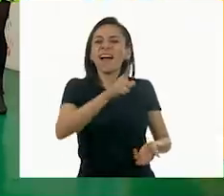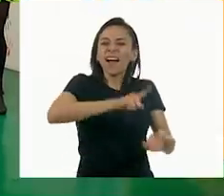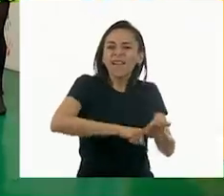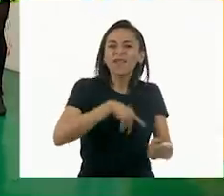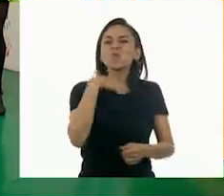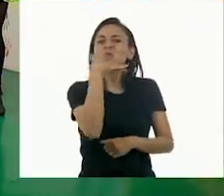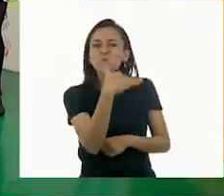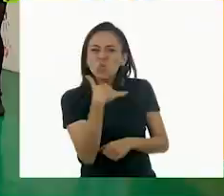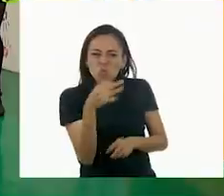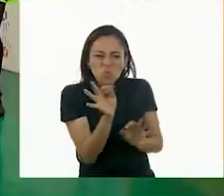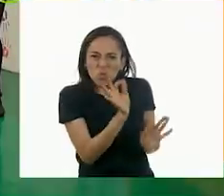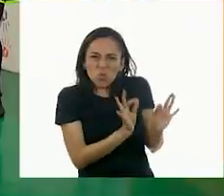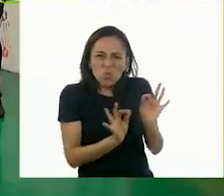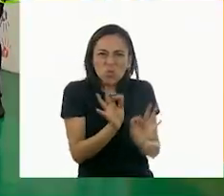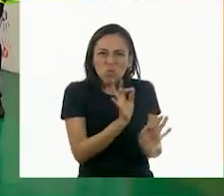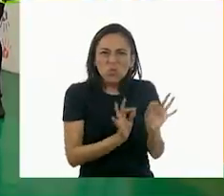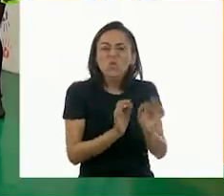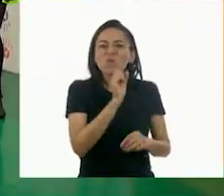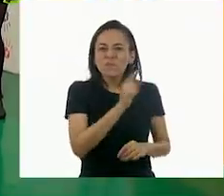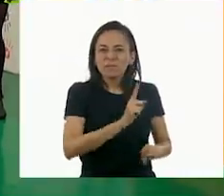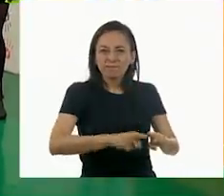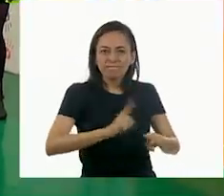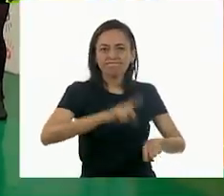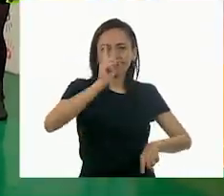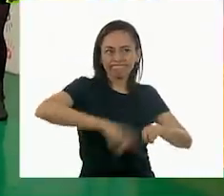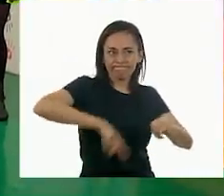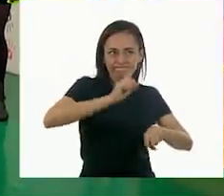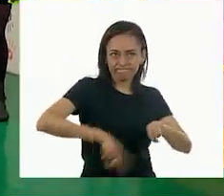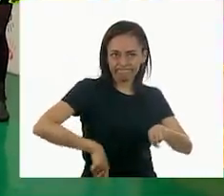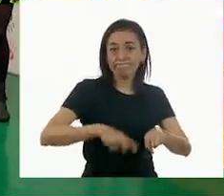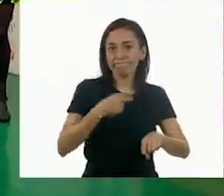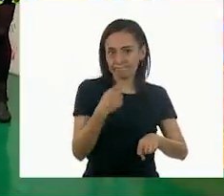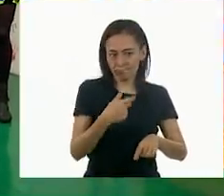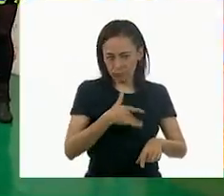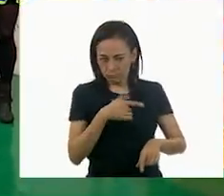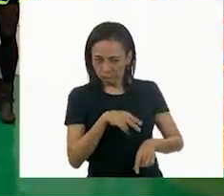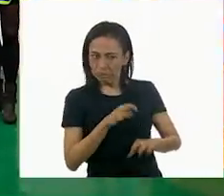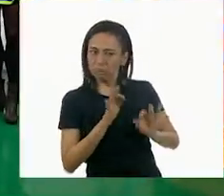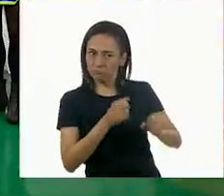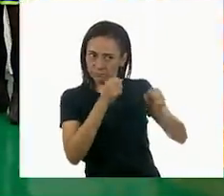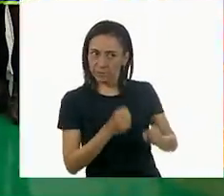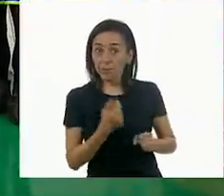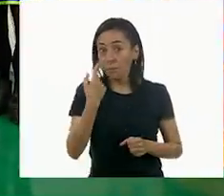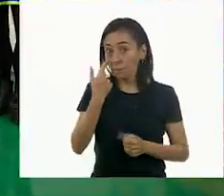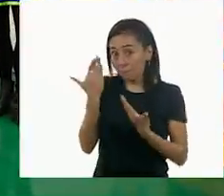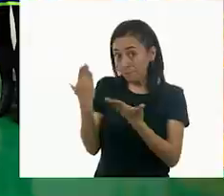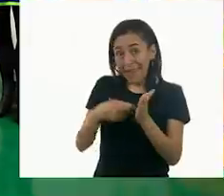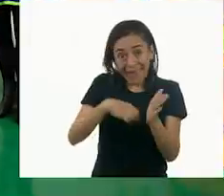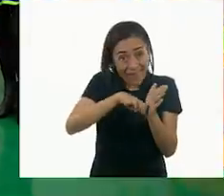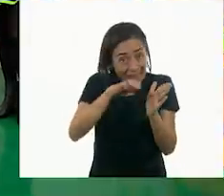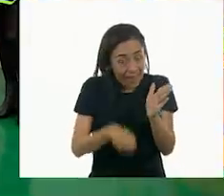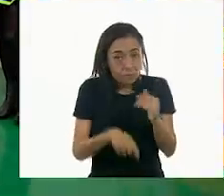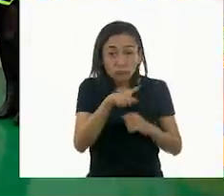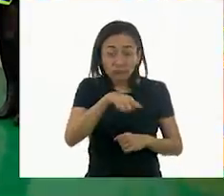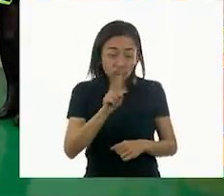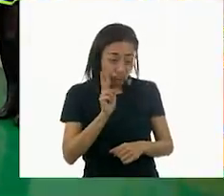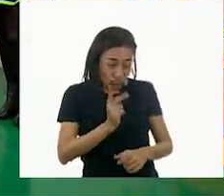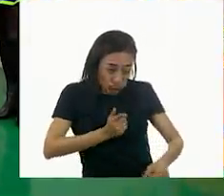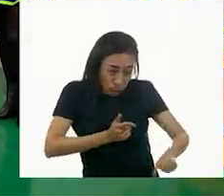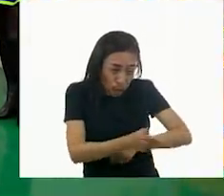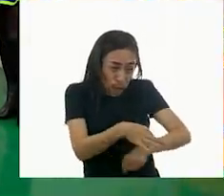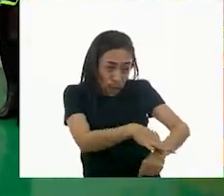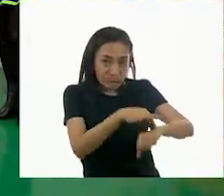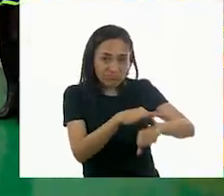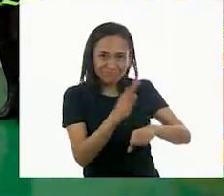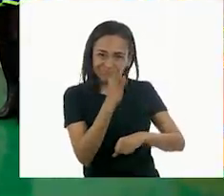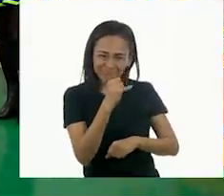¿verdad? Así es. Como estos, que sabemos no podemos ver a simple vista, pero existen.